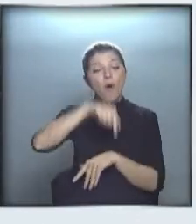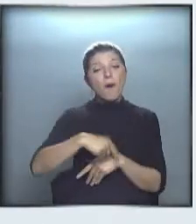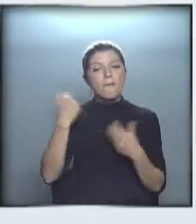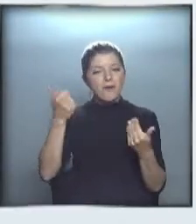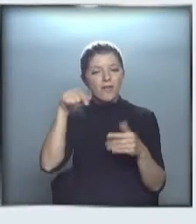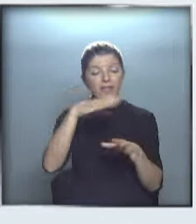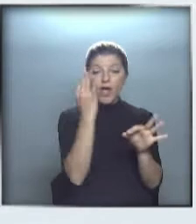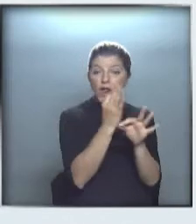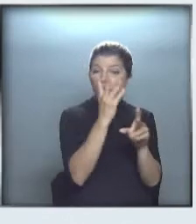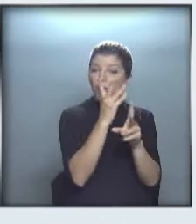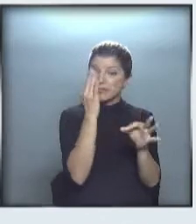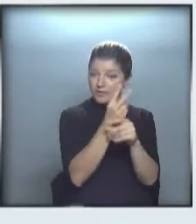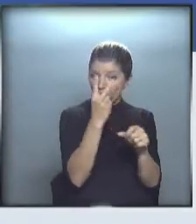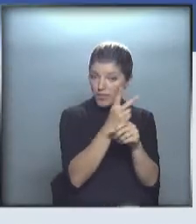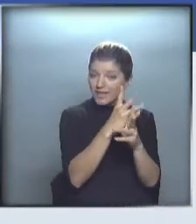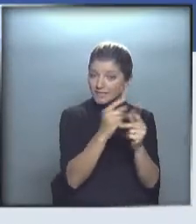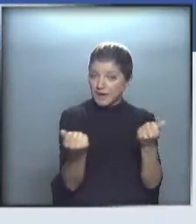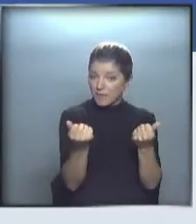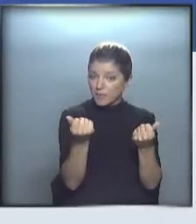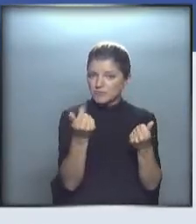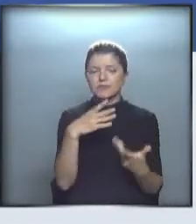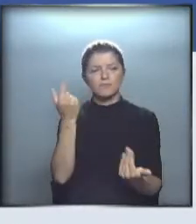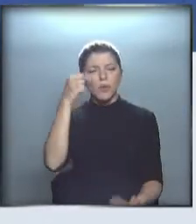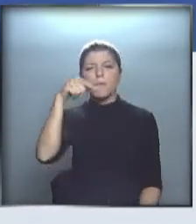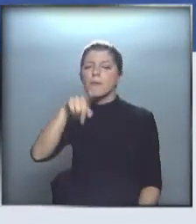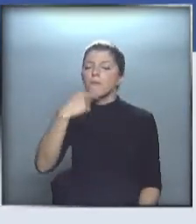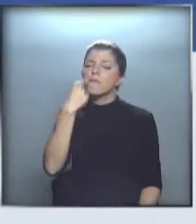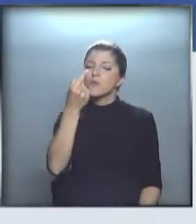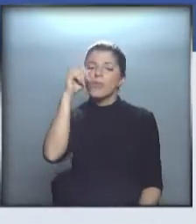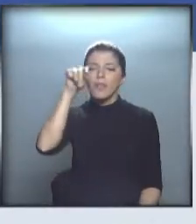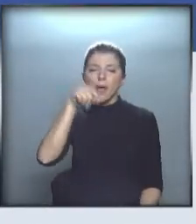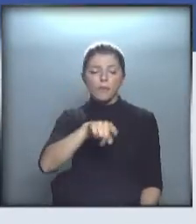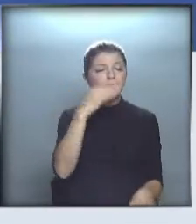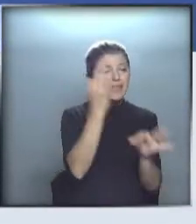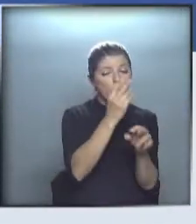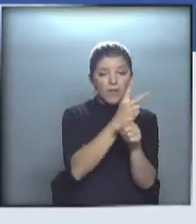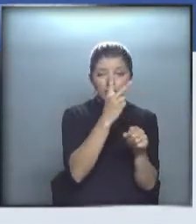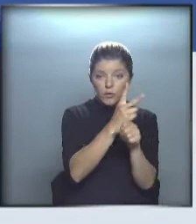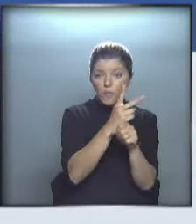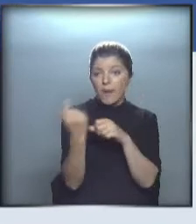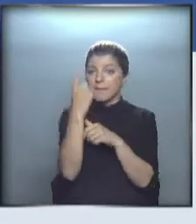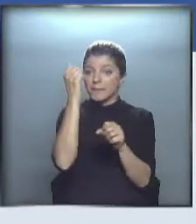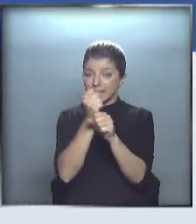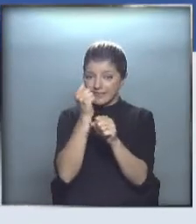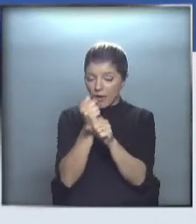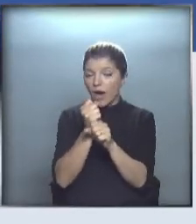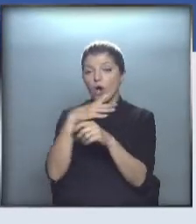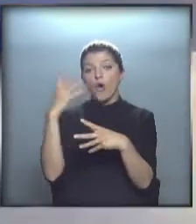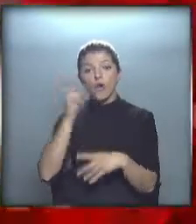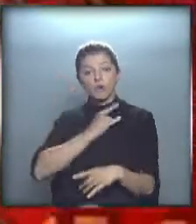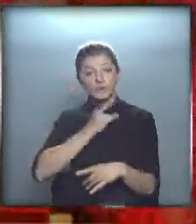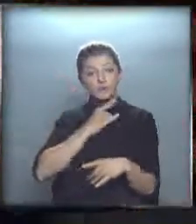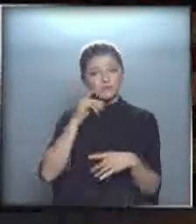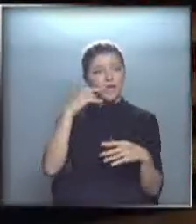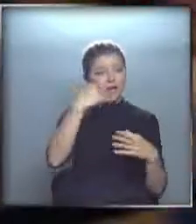escuela media. Por eso te preguntamos, ¿cómo nos prepara la escuela media para la universidad o el primer trabajo? Porque